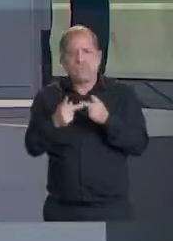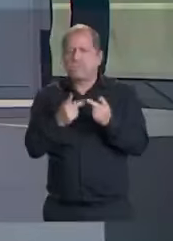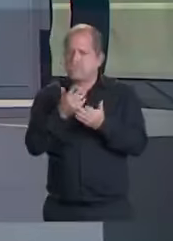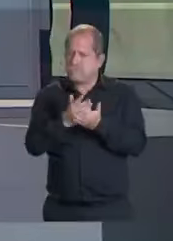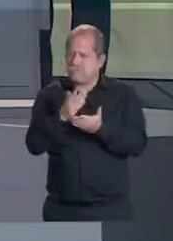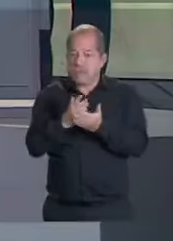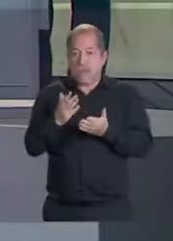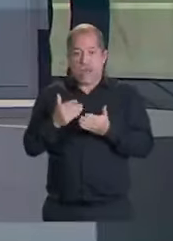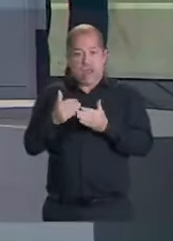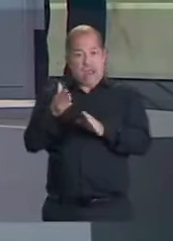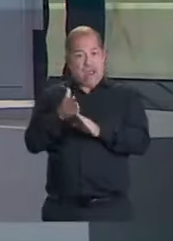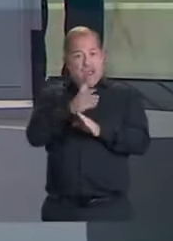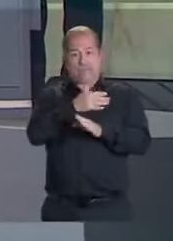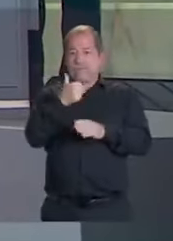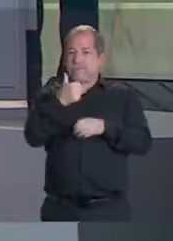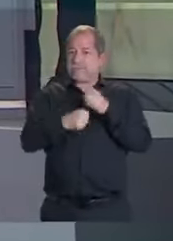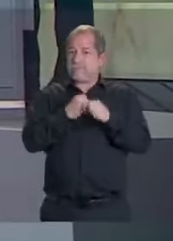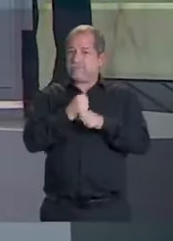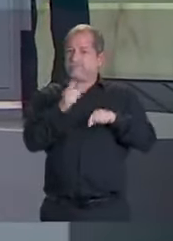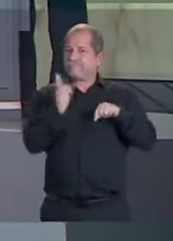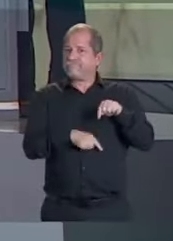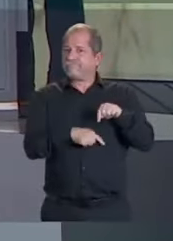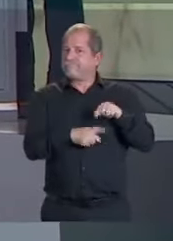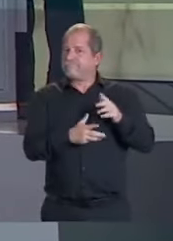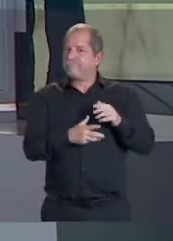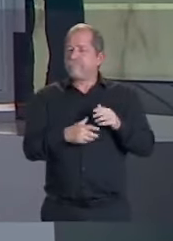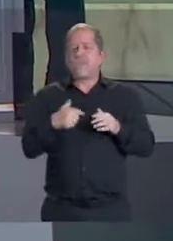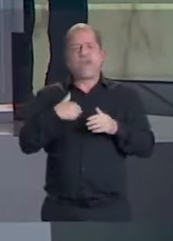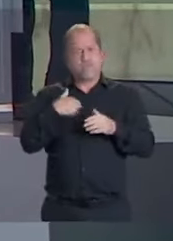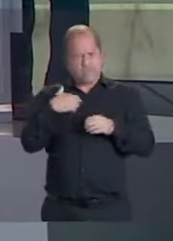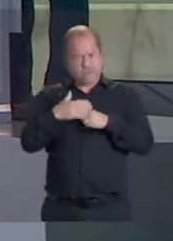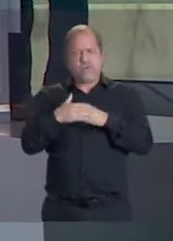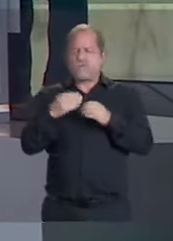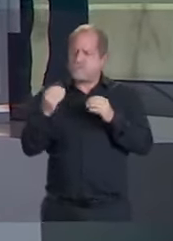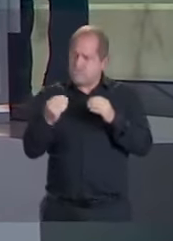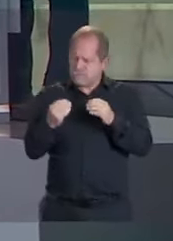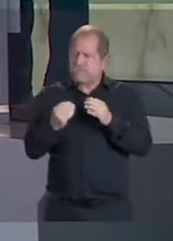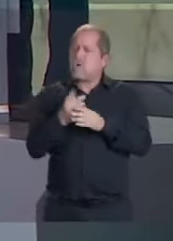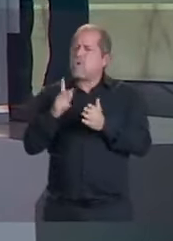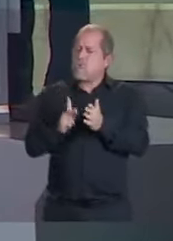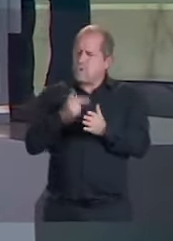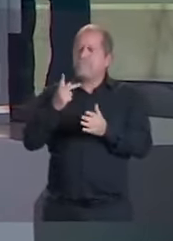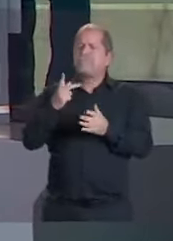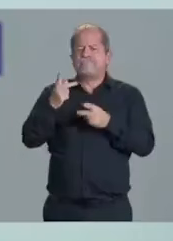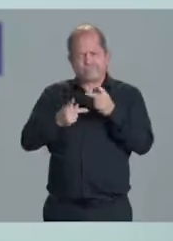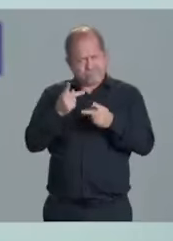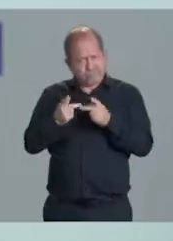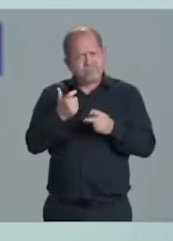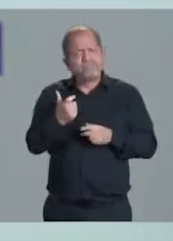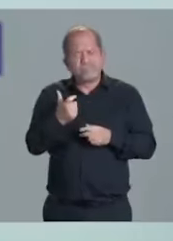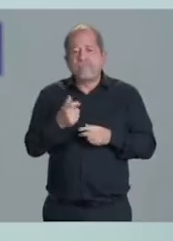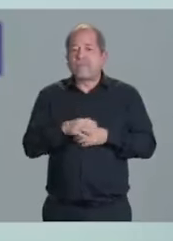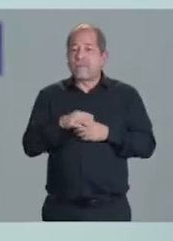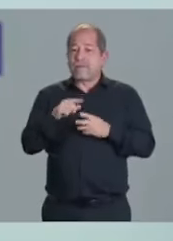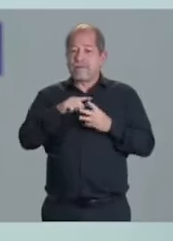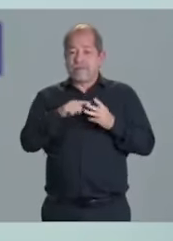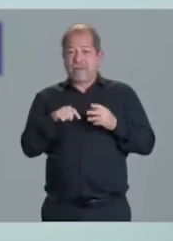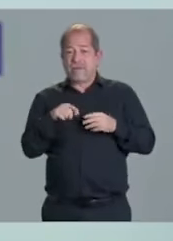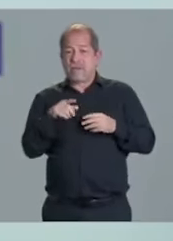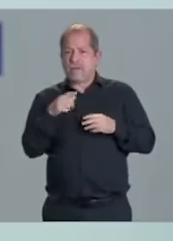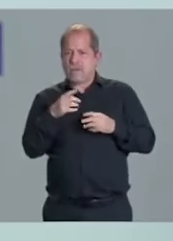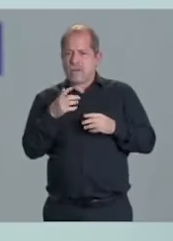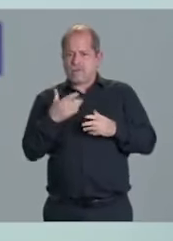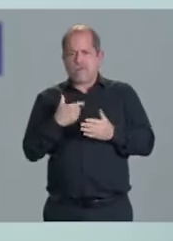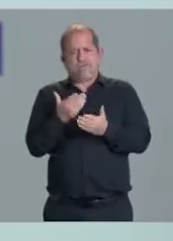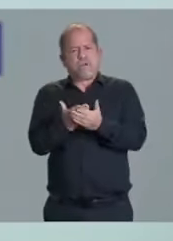crédito barato, con capacitación. De los tres, la que sabe generar empleos es una servidora, la candidata de